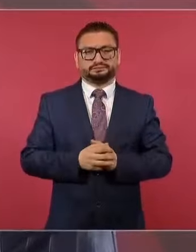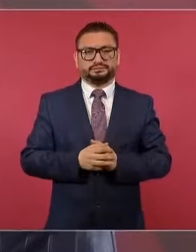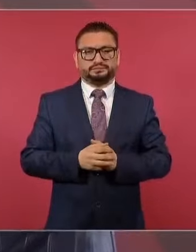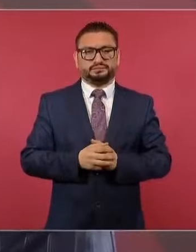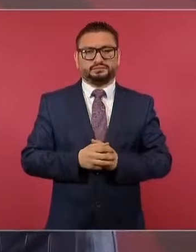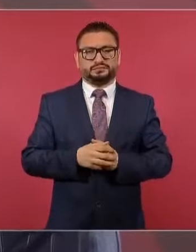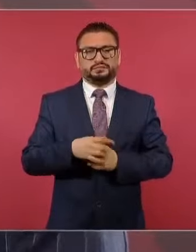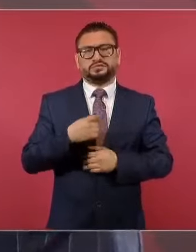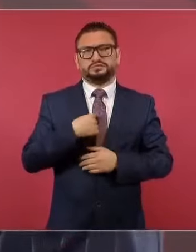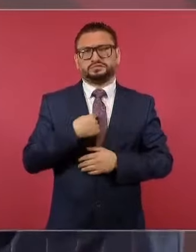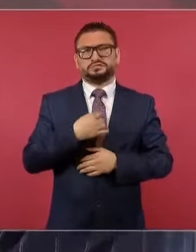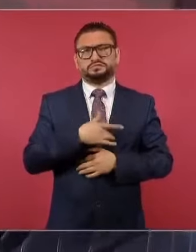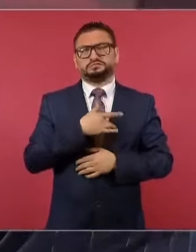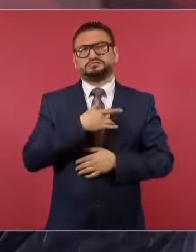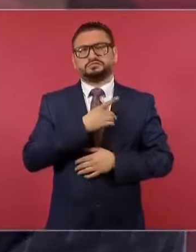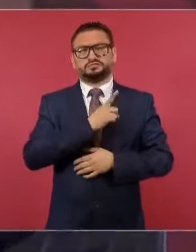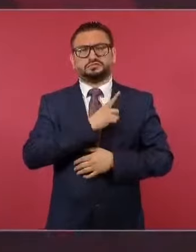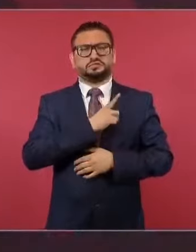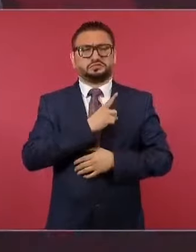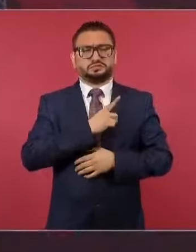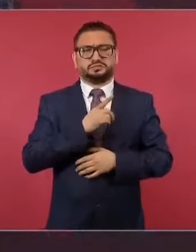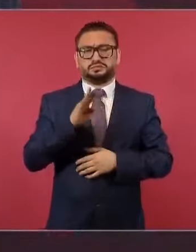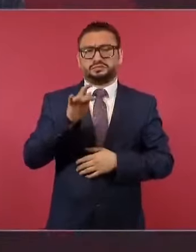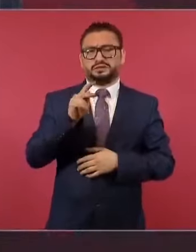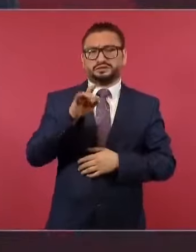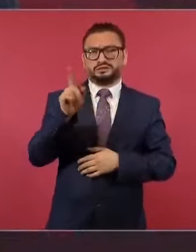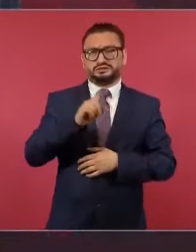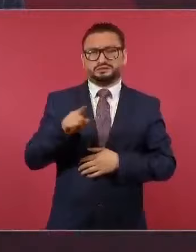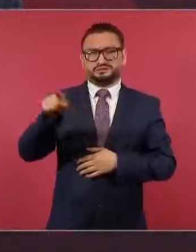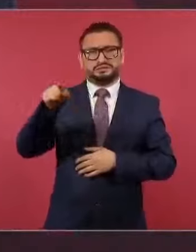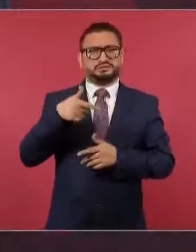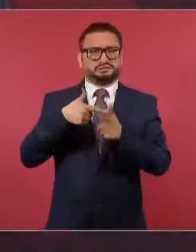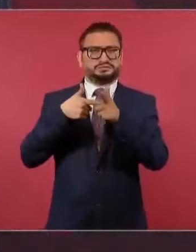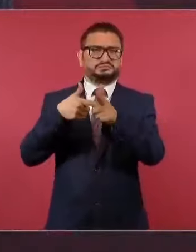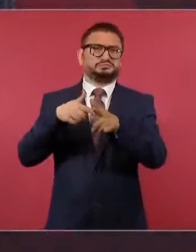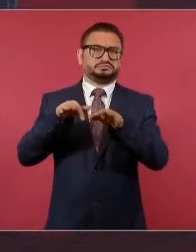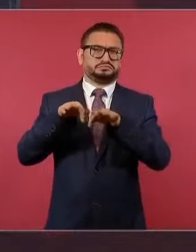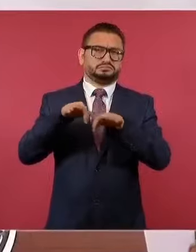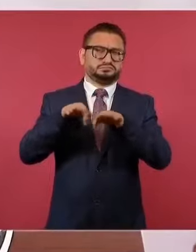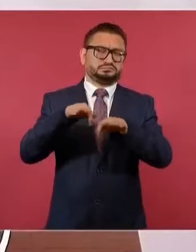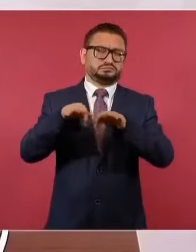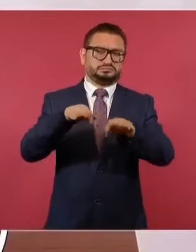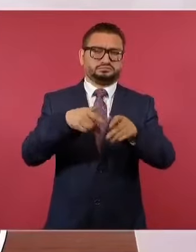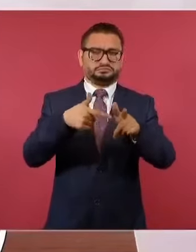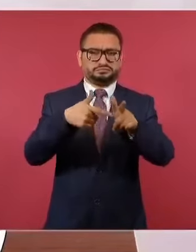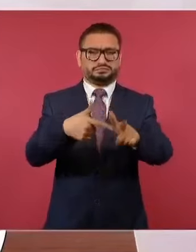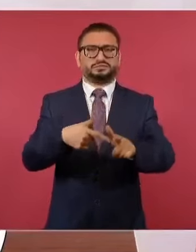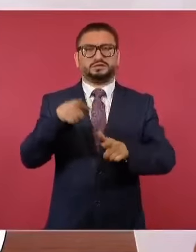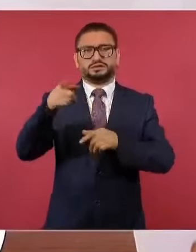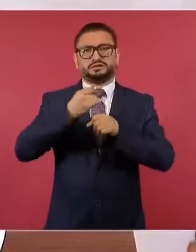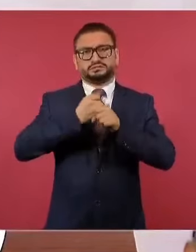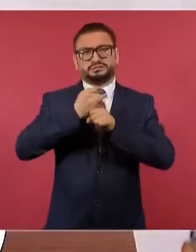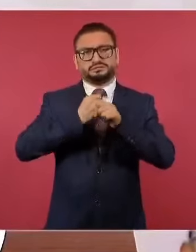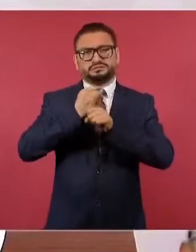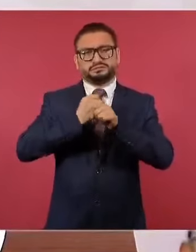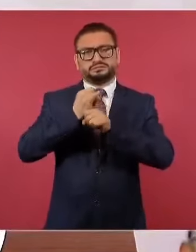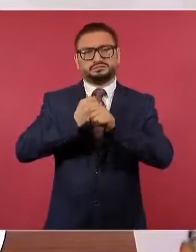y voy a estar solo. En el caso de Beatriz, ella sigue trabajando, es